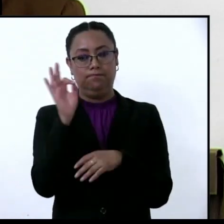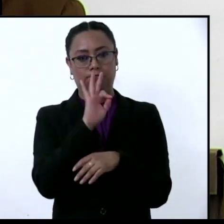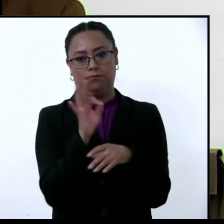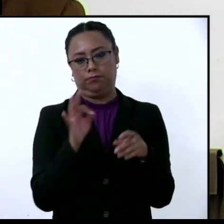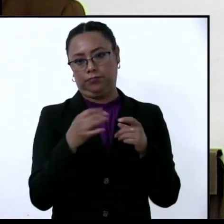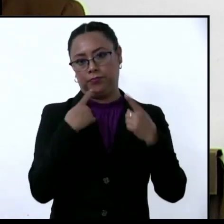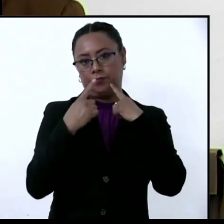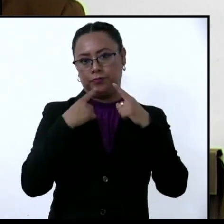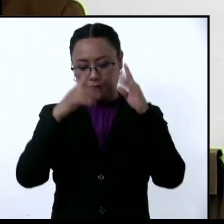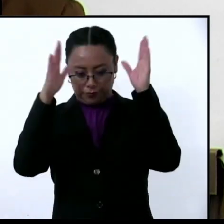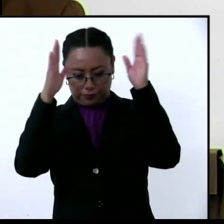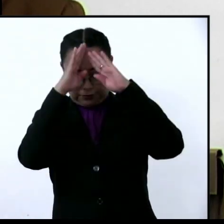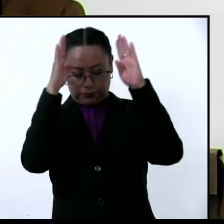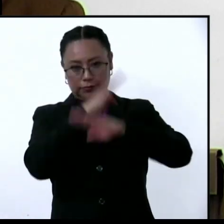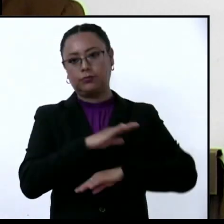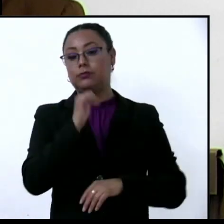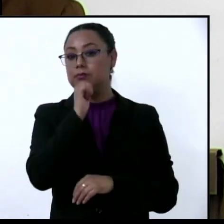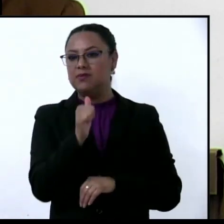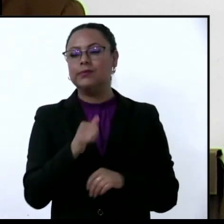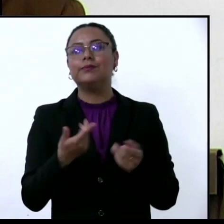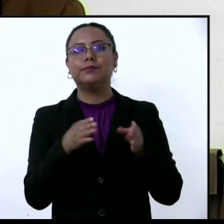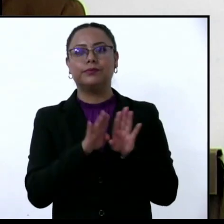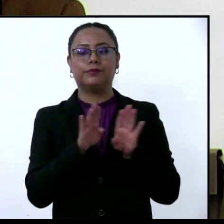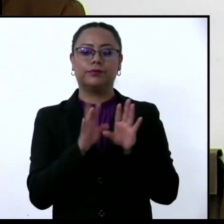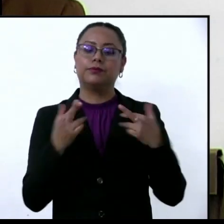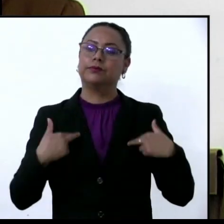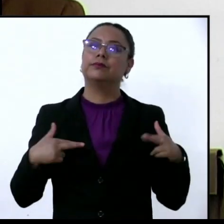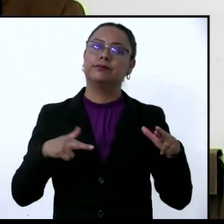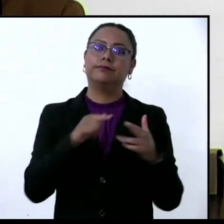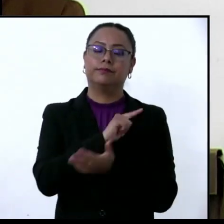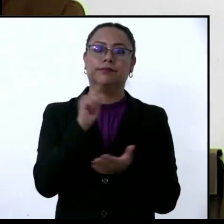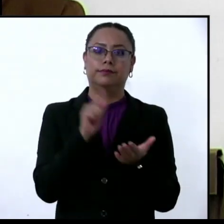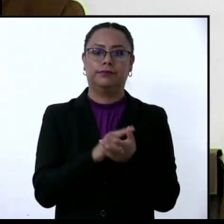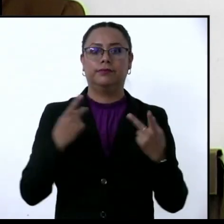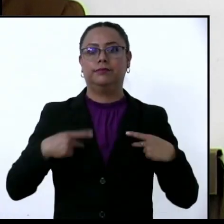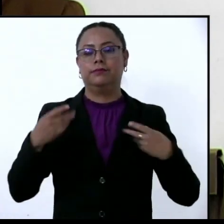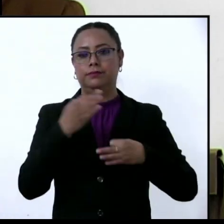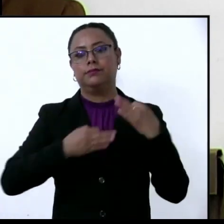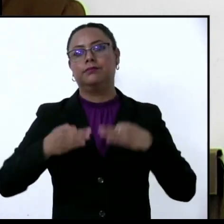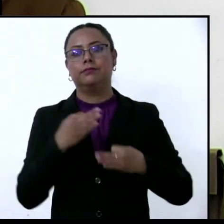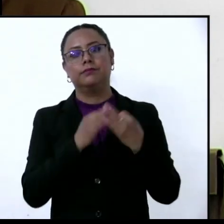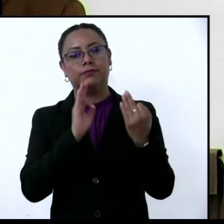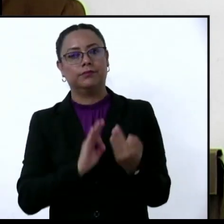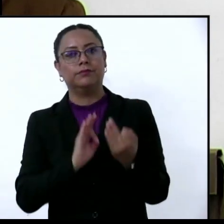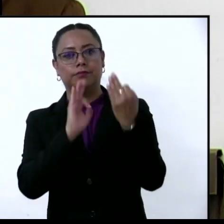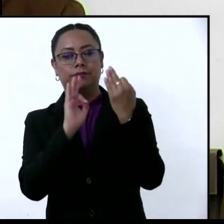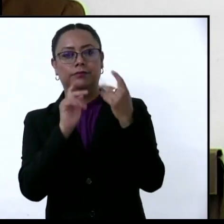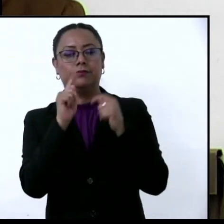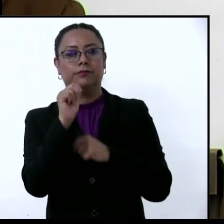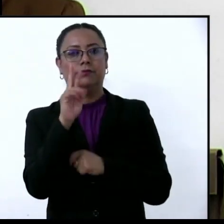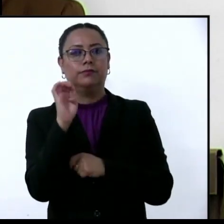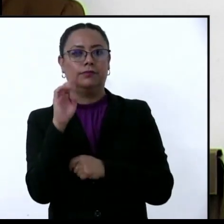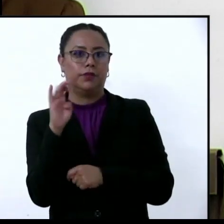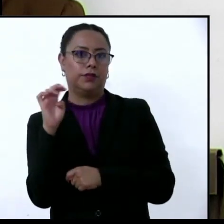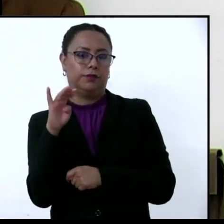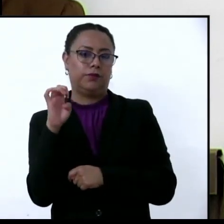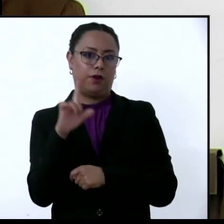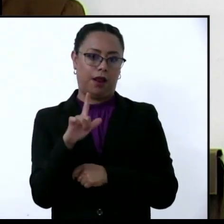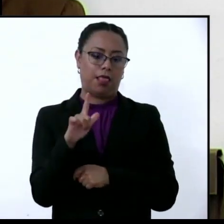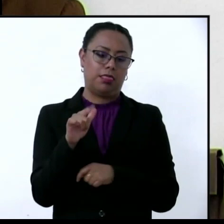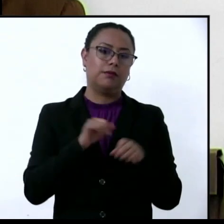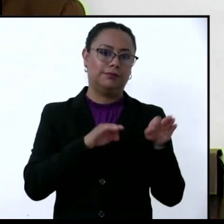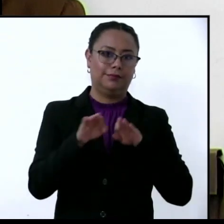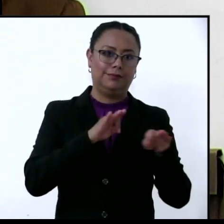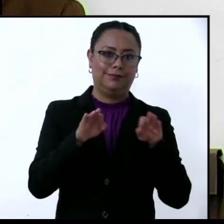en el centro, tiene la posibilidad de representar legalmente a las personas ante los tribunales laborales. Entonces, bueno,